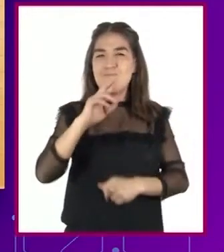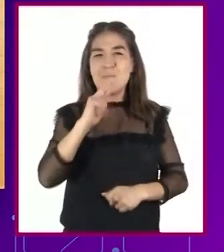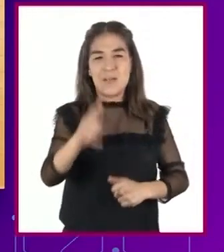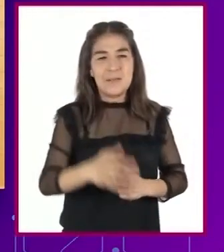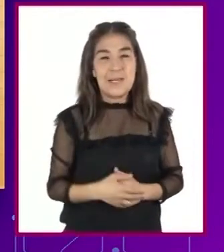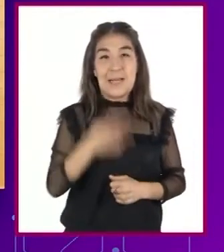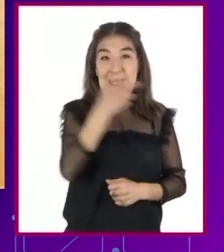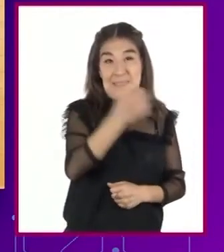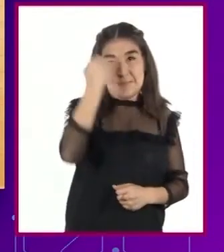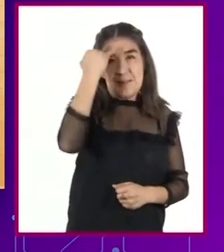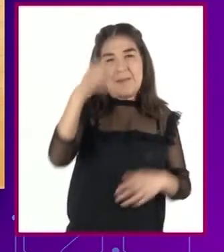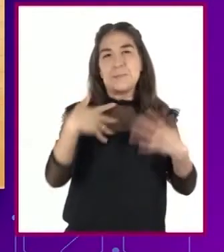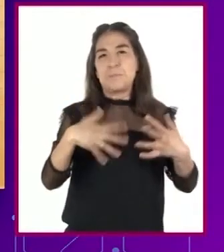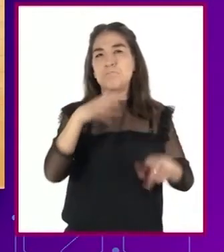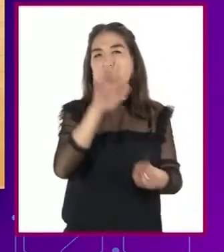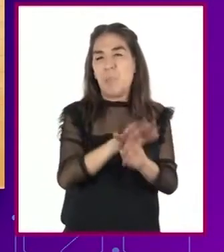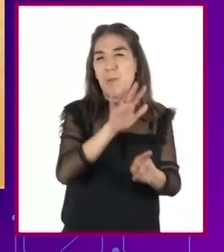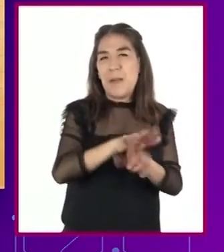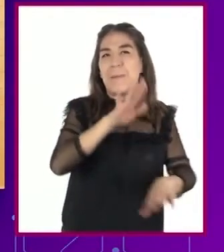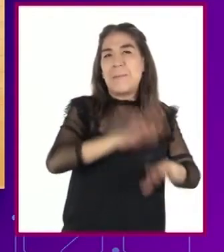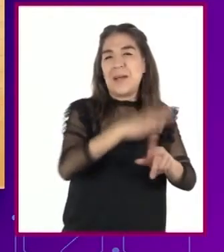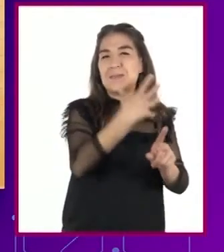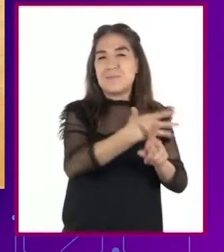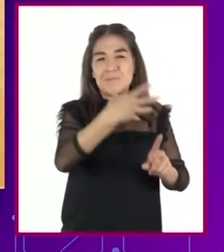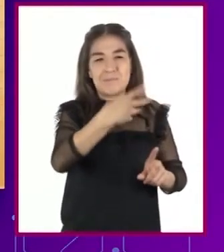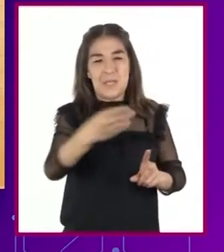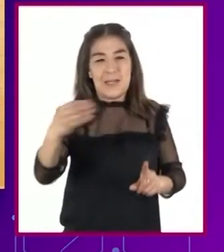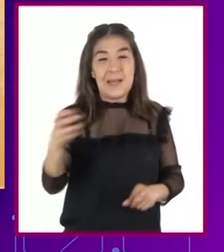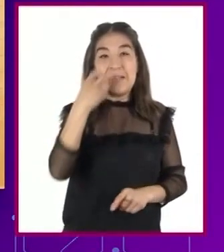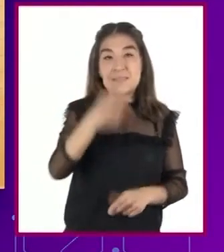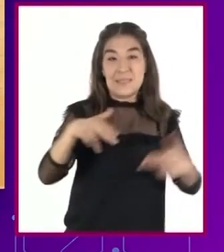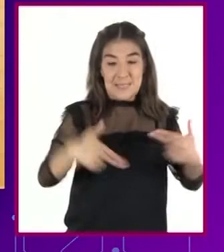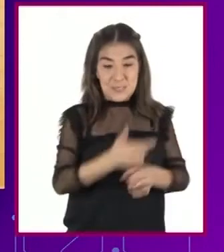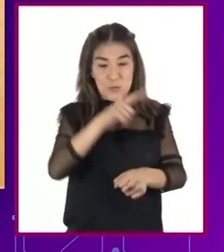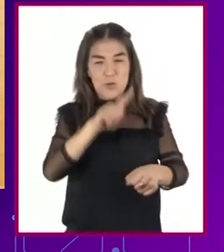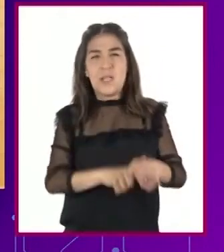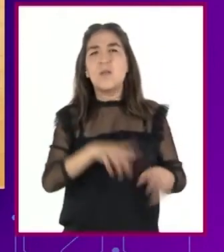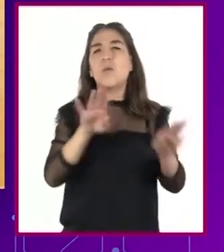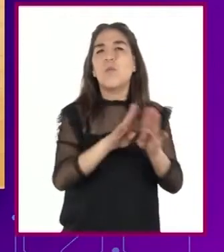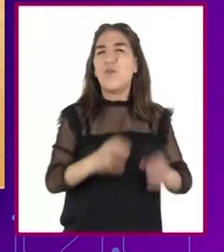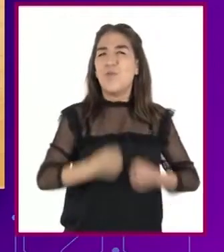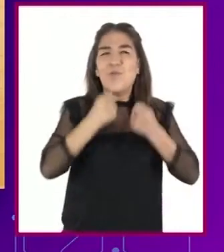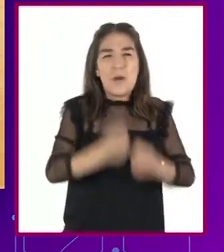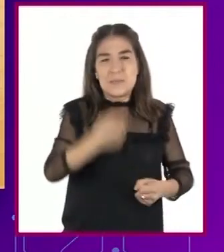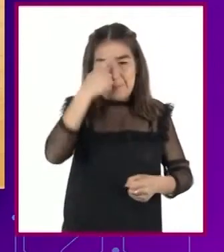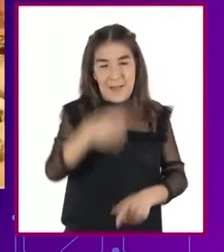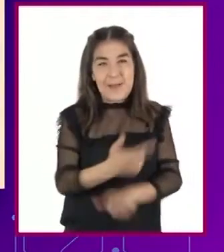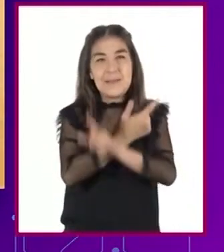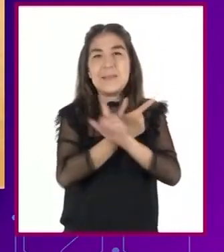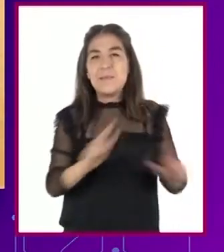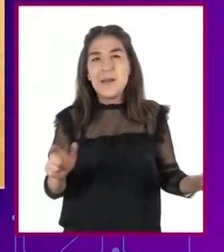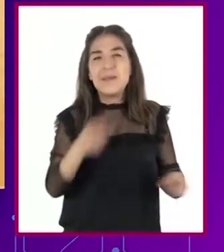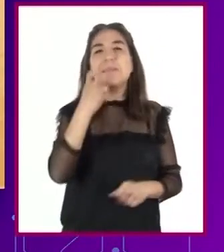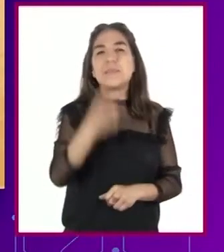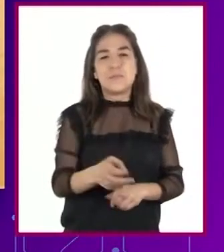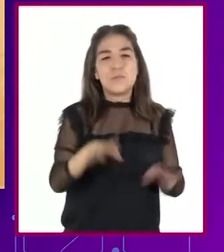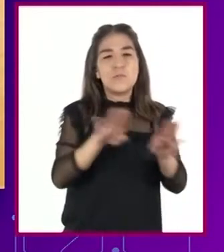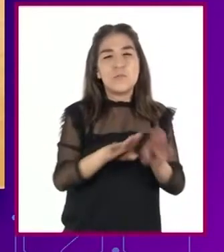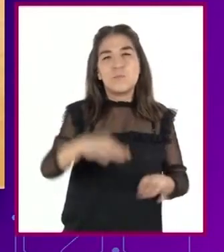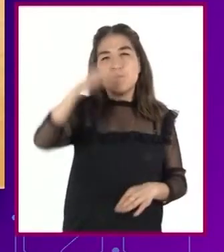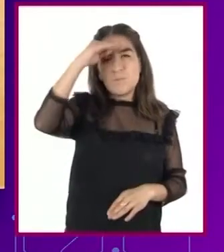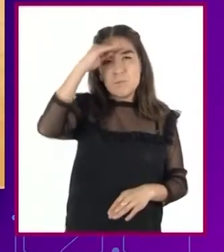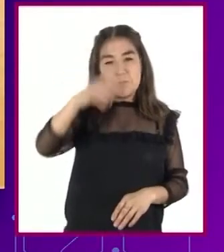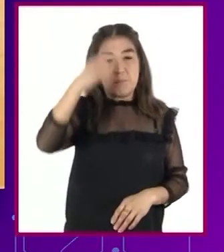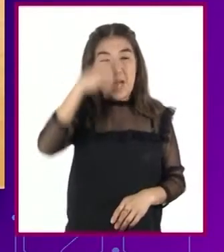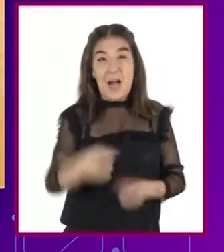ideas fueron muy populares. Así, el nacionalismo, que comenzó como una fuerza liberadora, se convirtió en la justificación